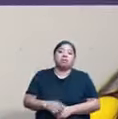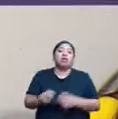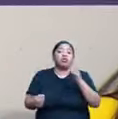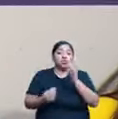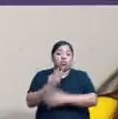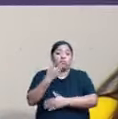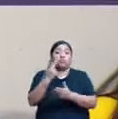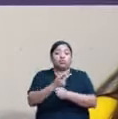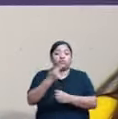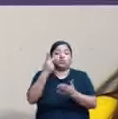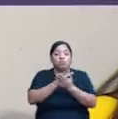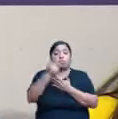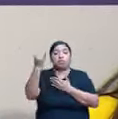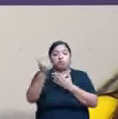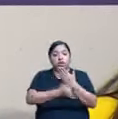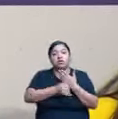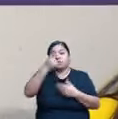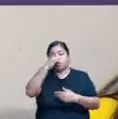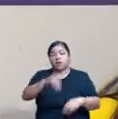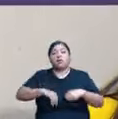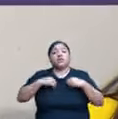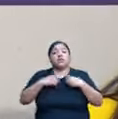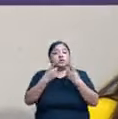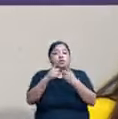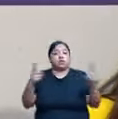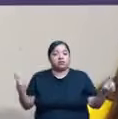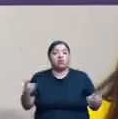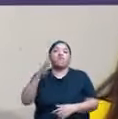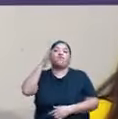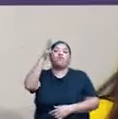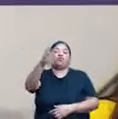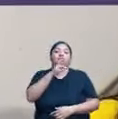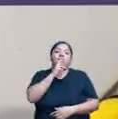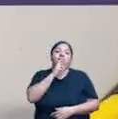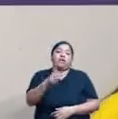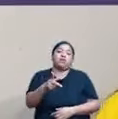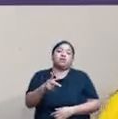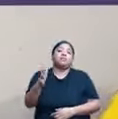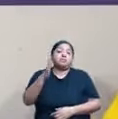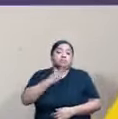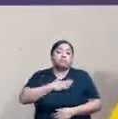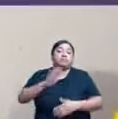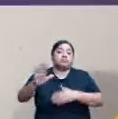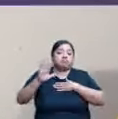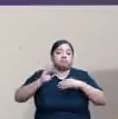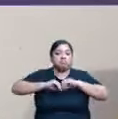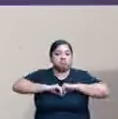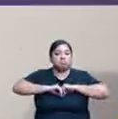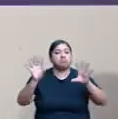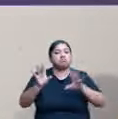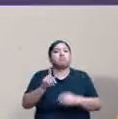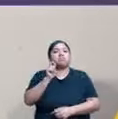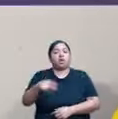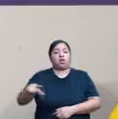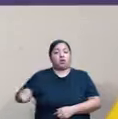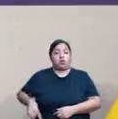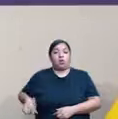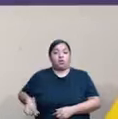esquemas que nos permitan una vía de desarrollo con perspectiva de futuro. Mi compromiso es claro: haremos un buen